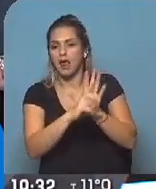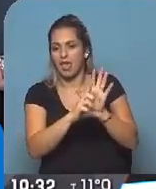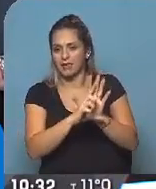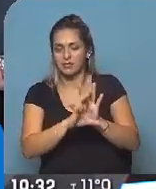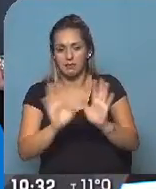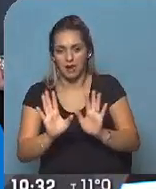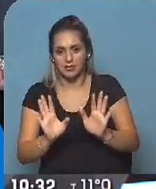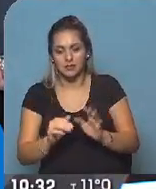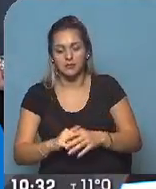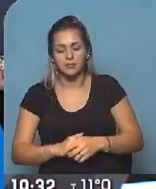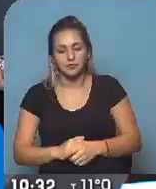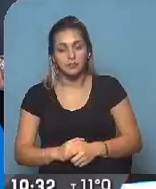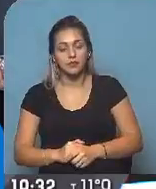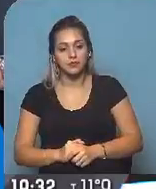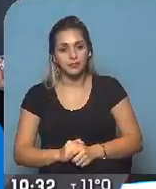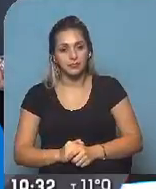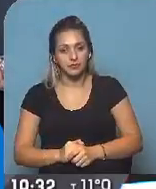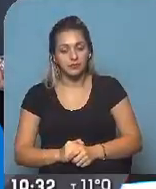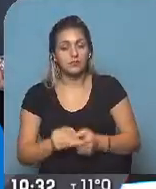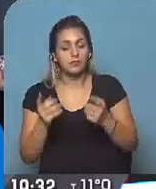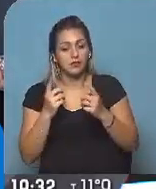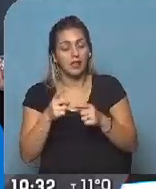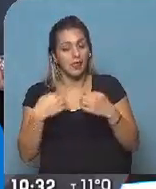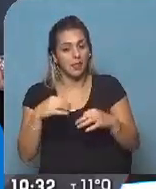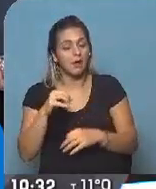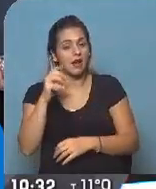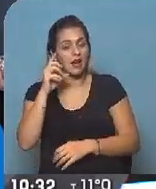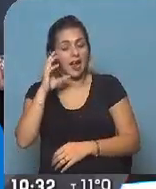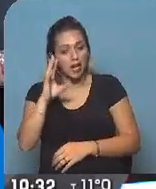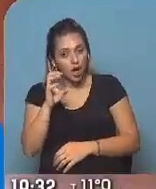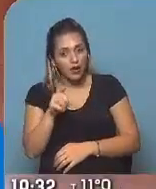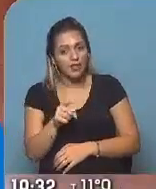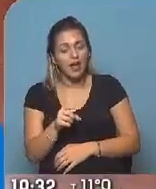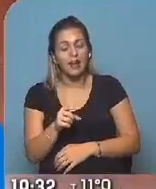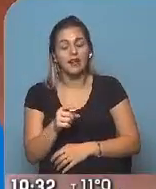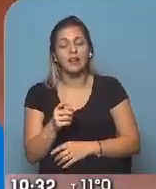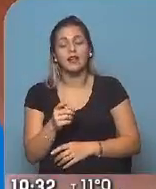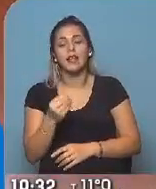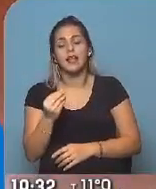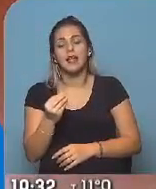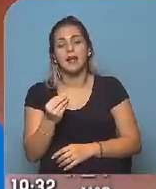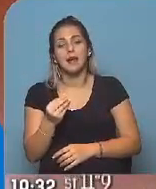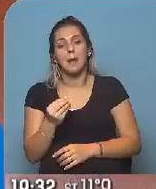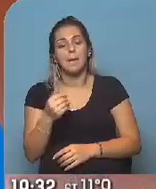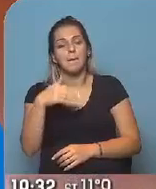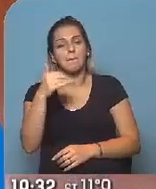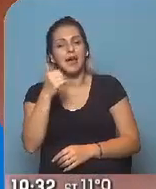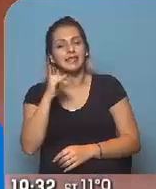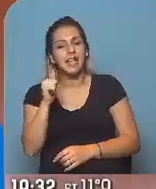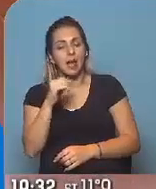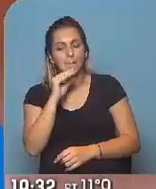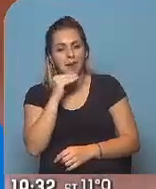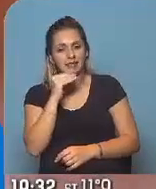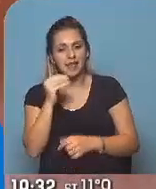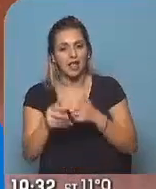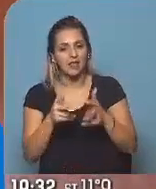Y en este caso, habría que recordar qué es lo que hacía Massa en la campaña electoral, porque Massa no solamente decía que